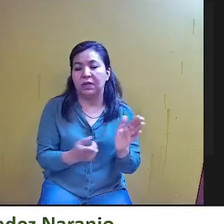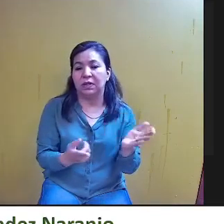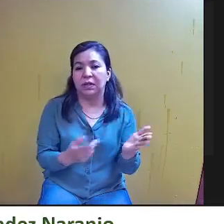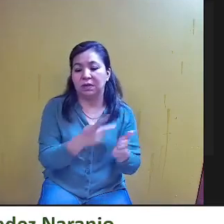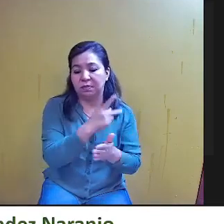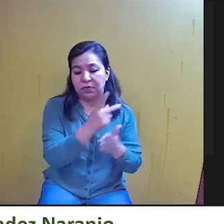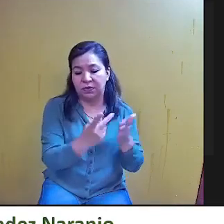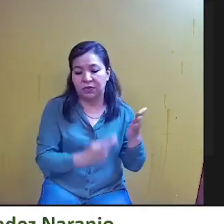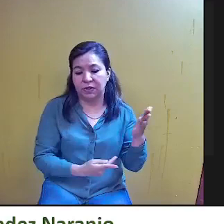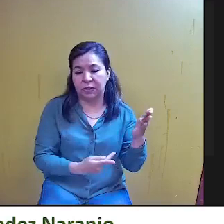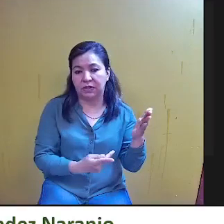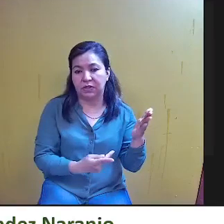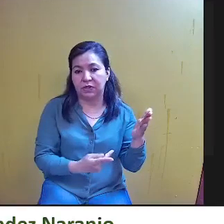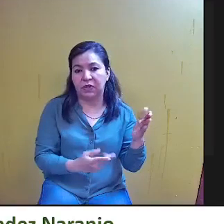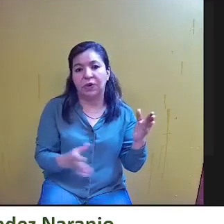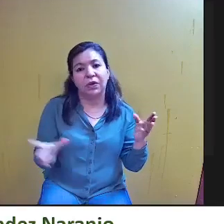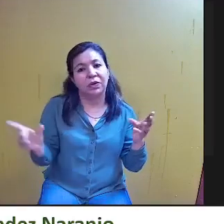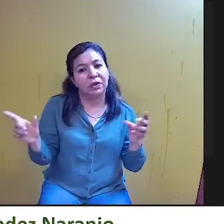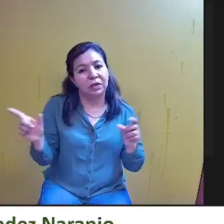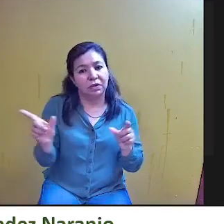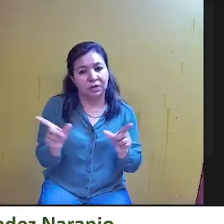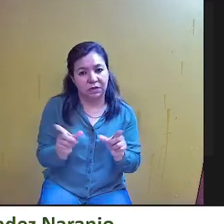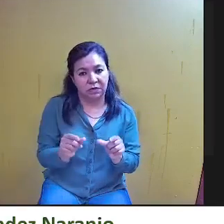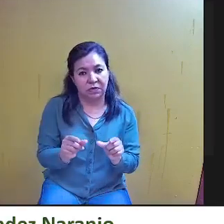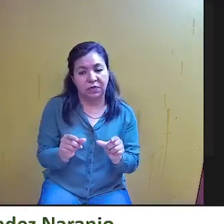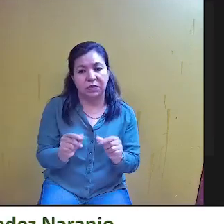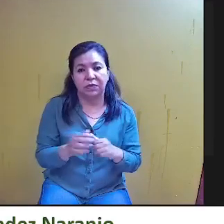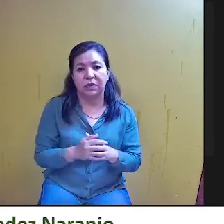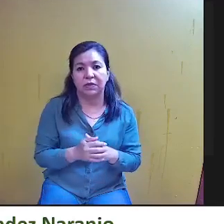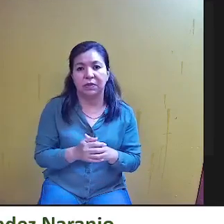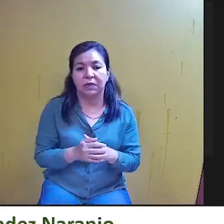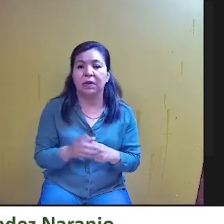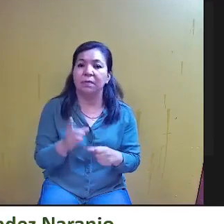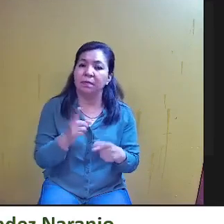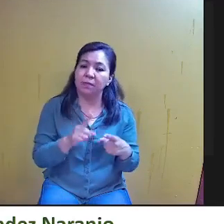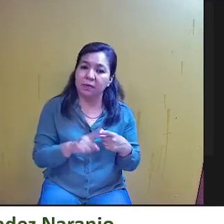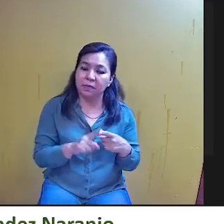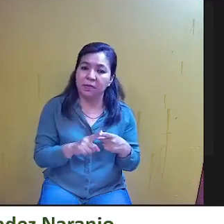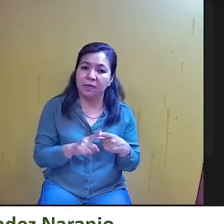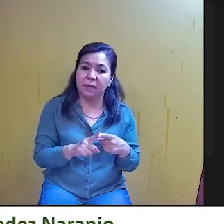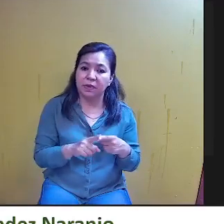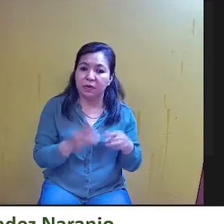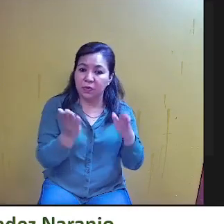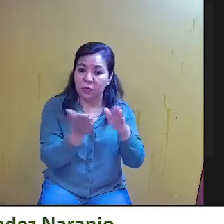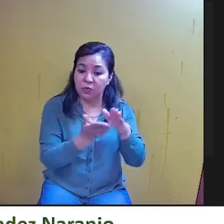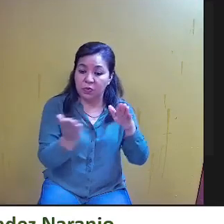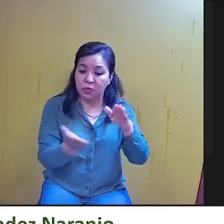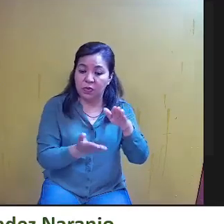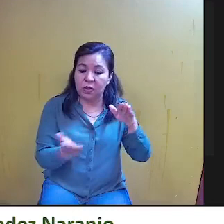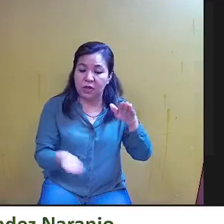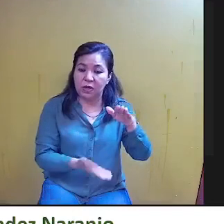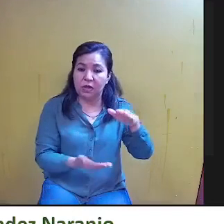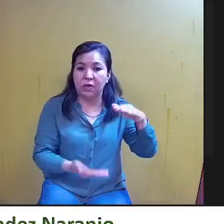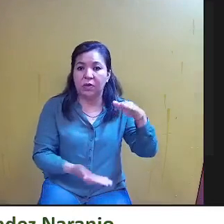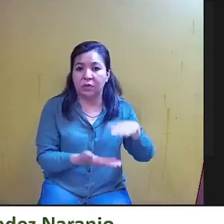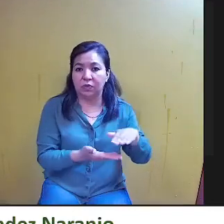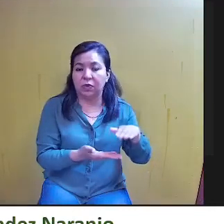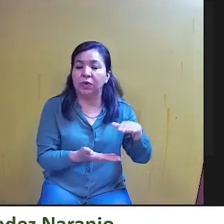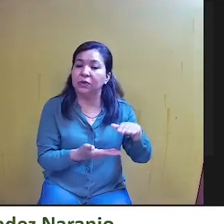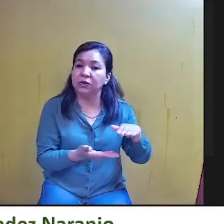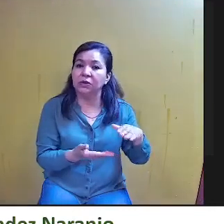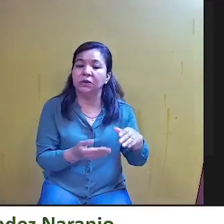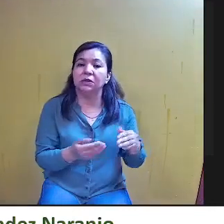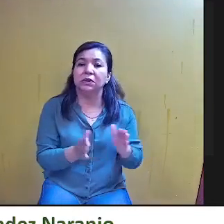proyecto concluye con los siguientes puntos resolutivos. Primero, se acumulan los expedientes GEC 77,